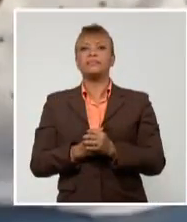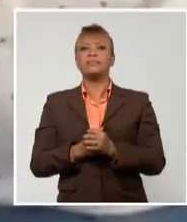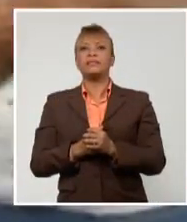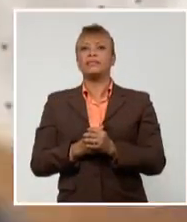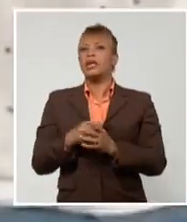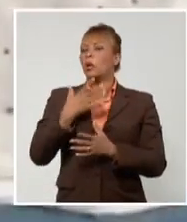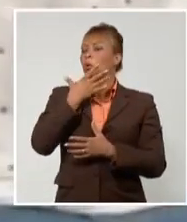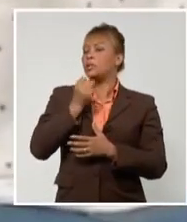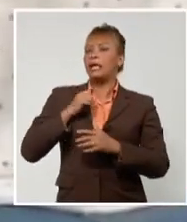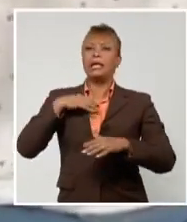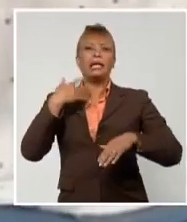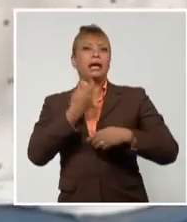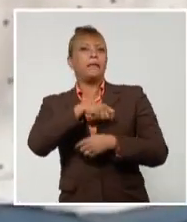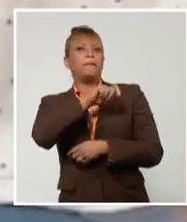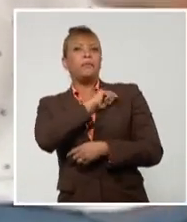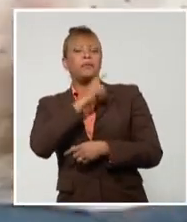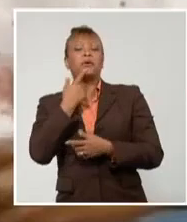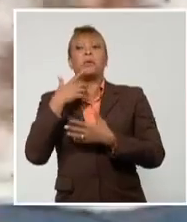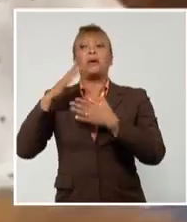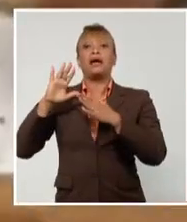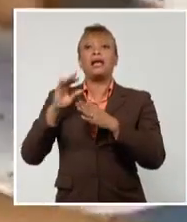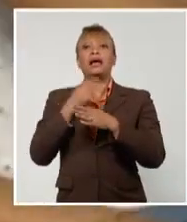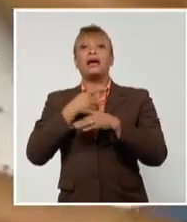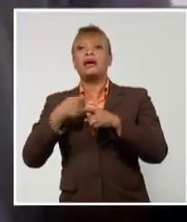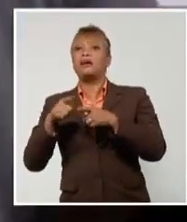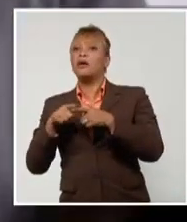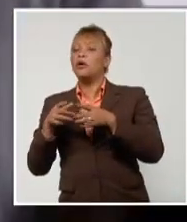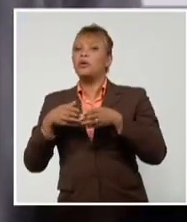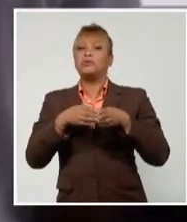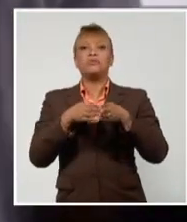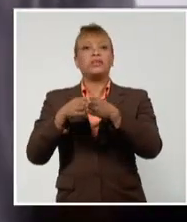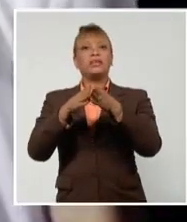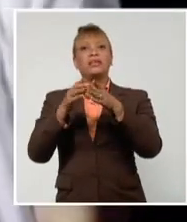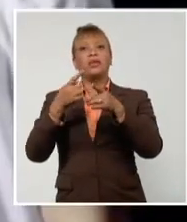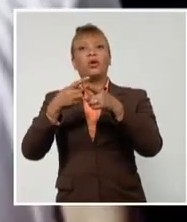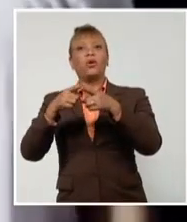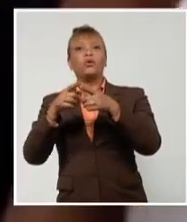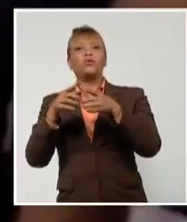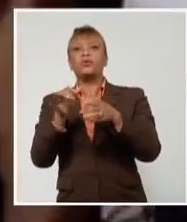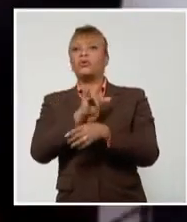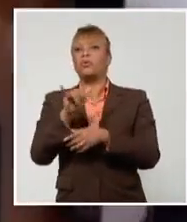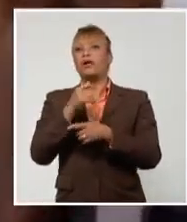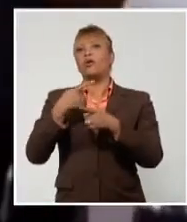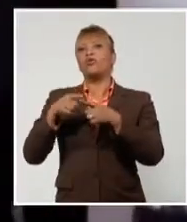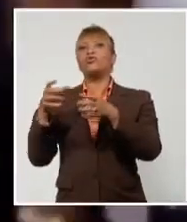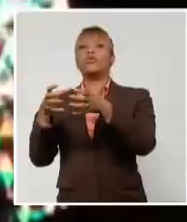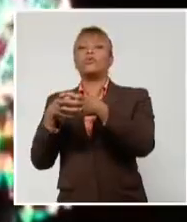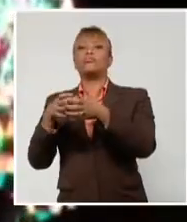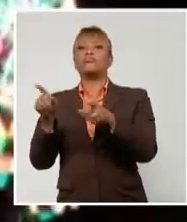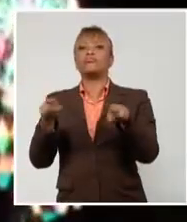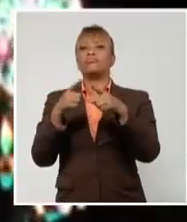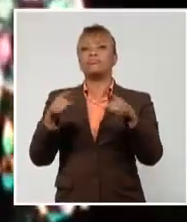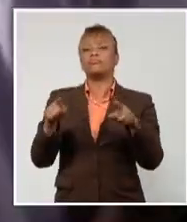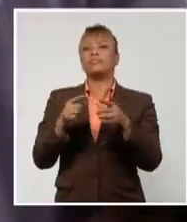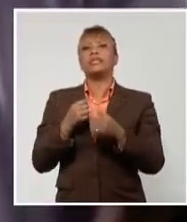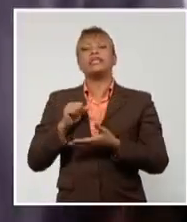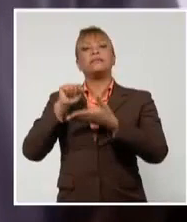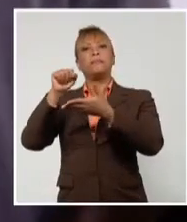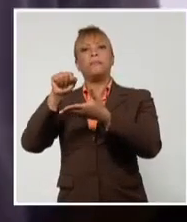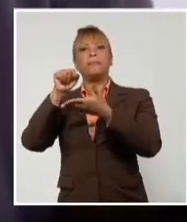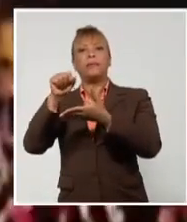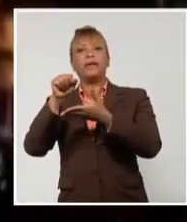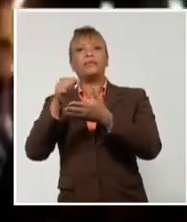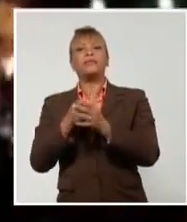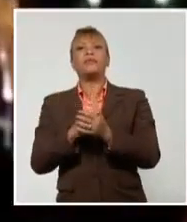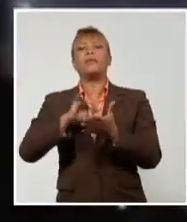vayamos por el mismo camino que la gente de zona, que va muy bien, representando la música cubana. Poco a poco ganaron notoriedad. Recibieron premios del